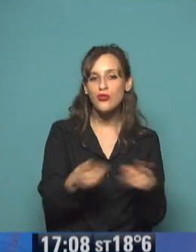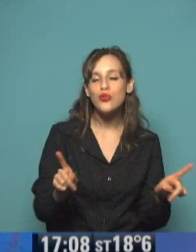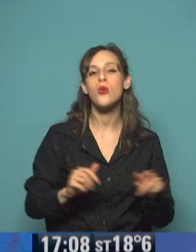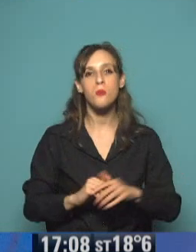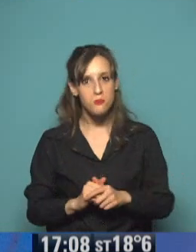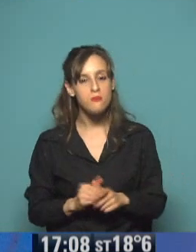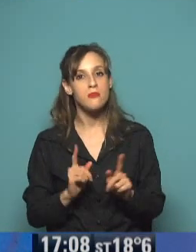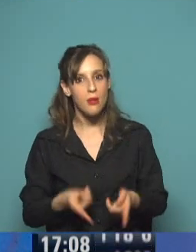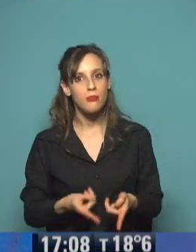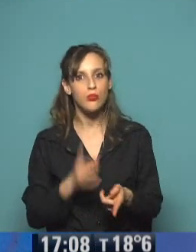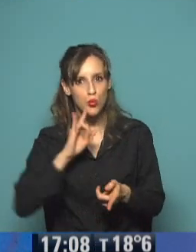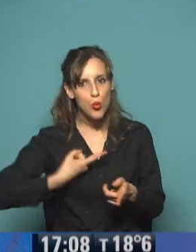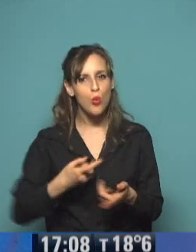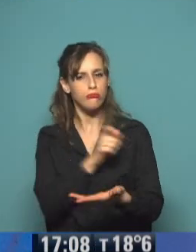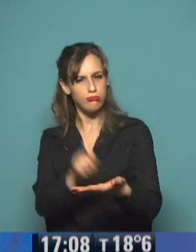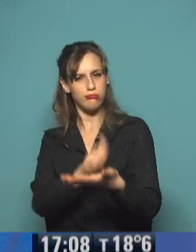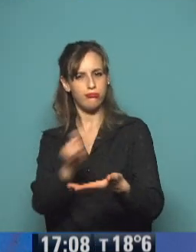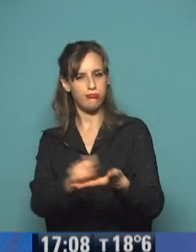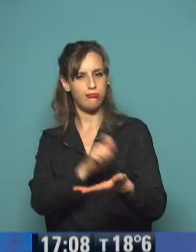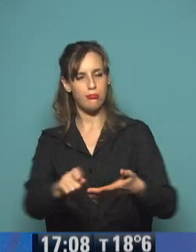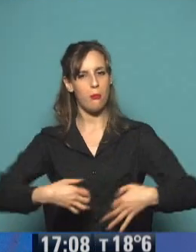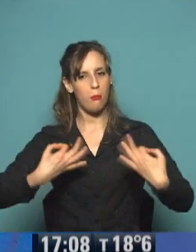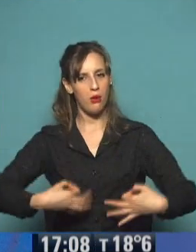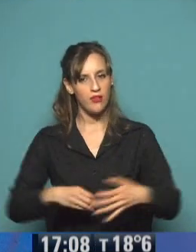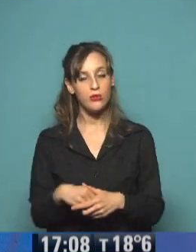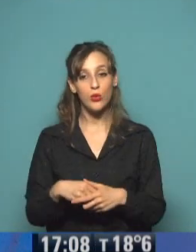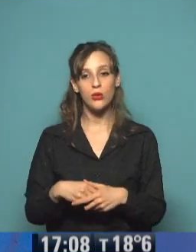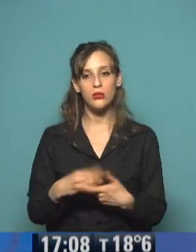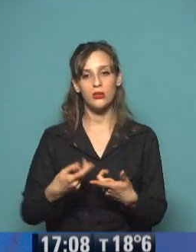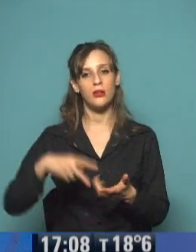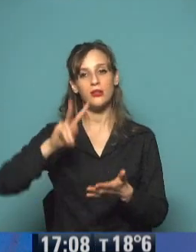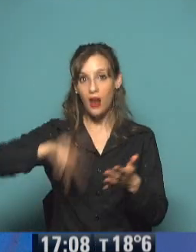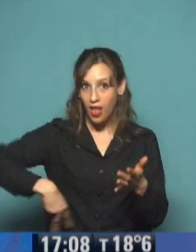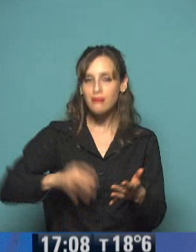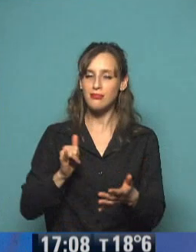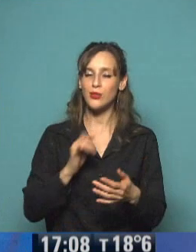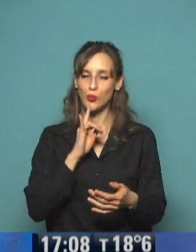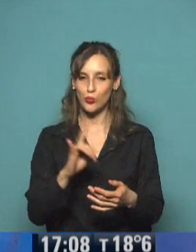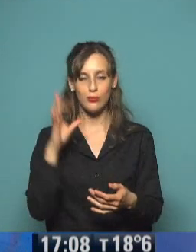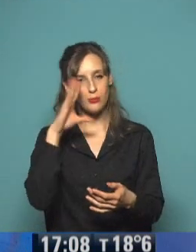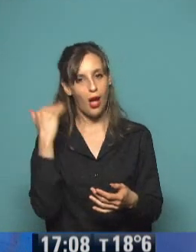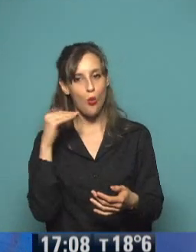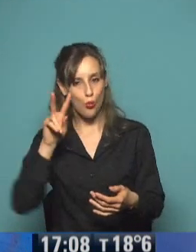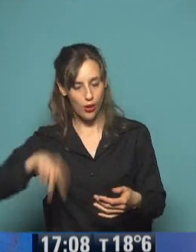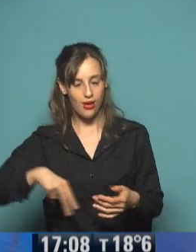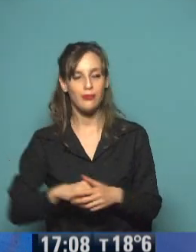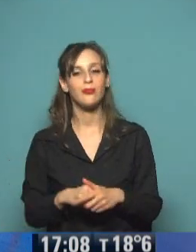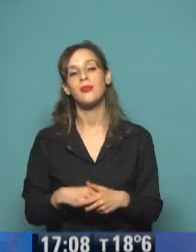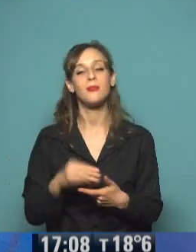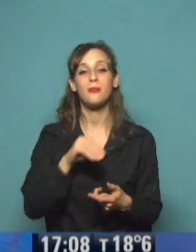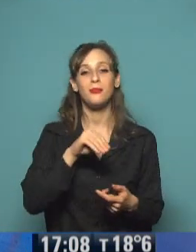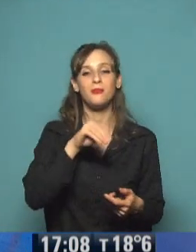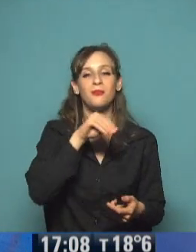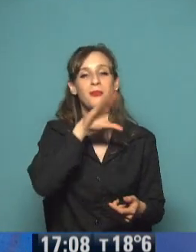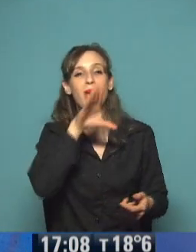y armamos esta hermosa presentación. ¿La leen ustedes? Claro que sí. Ahí está, gracias. Dice, miau, miau